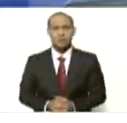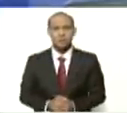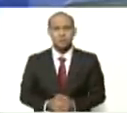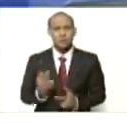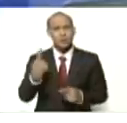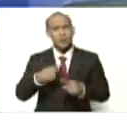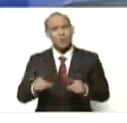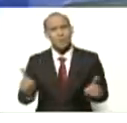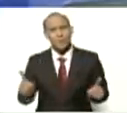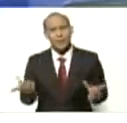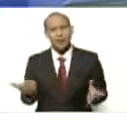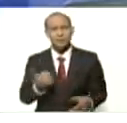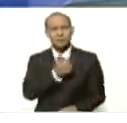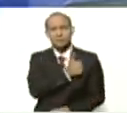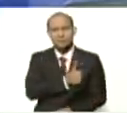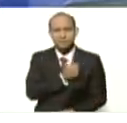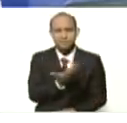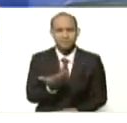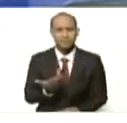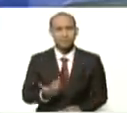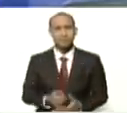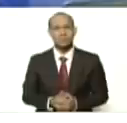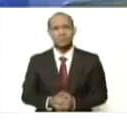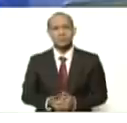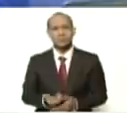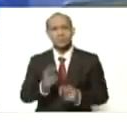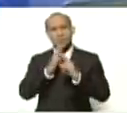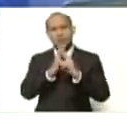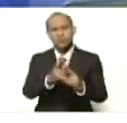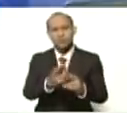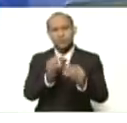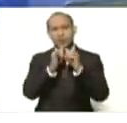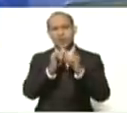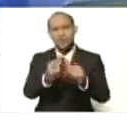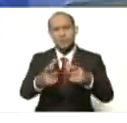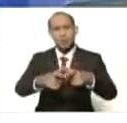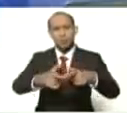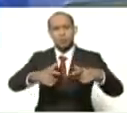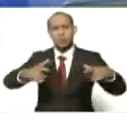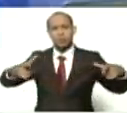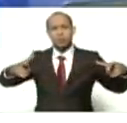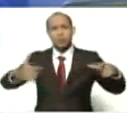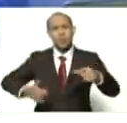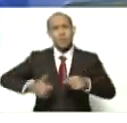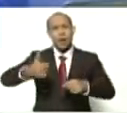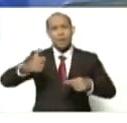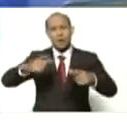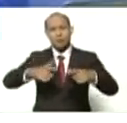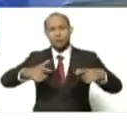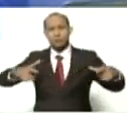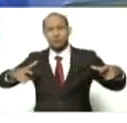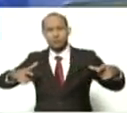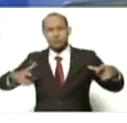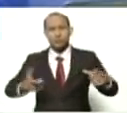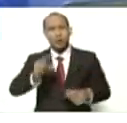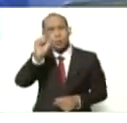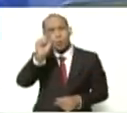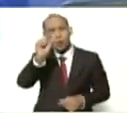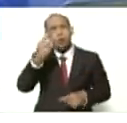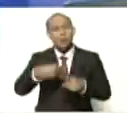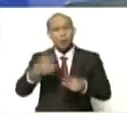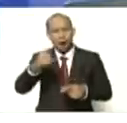lamentablemente hemos tenido en un reporte de aumento leve pero aumento